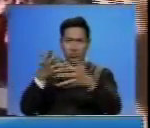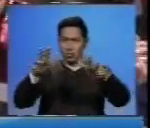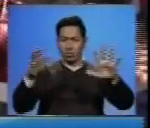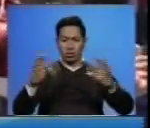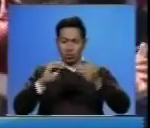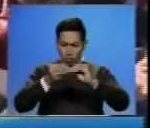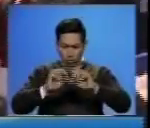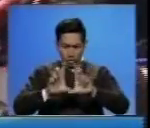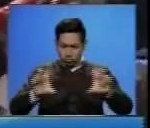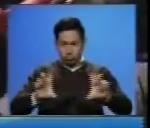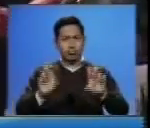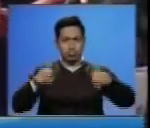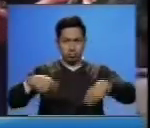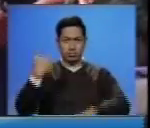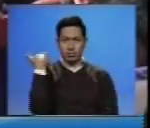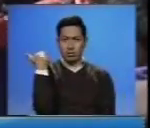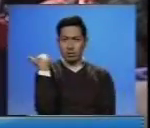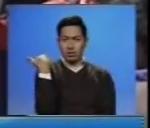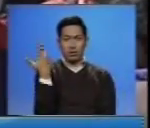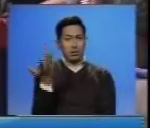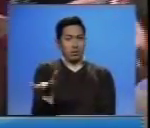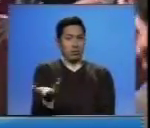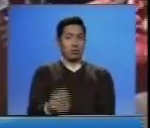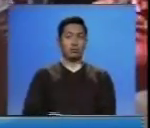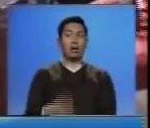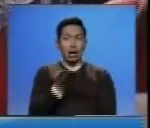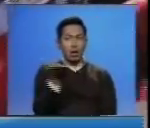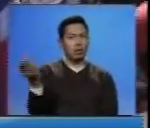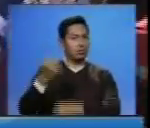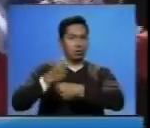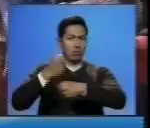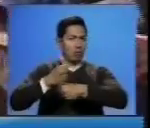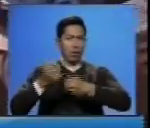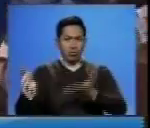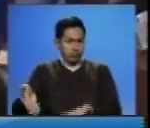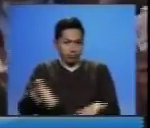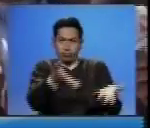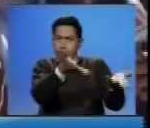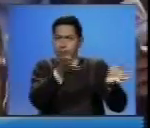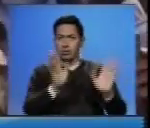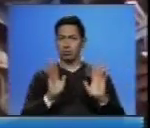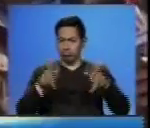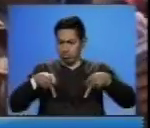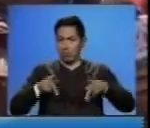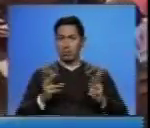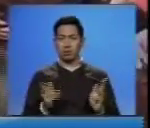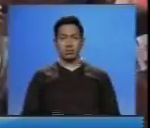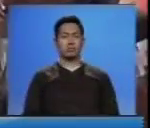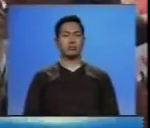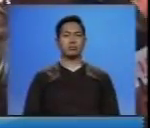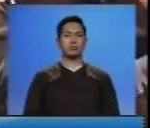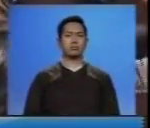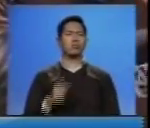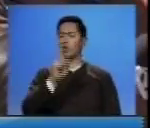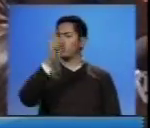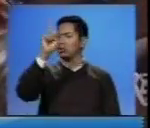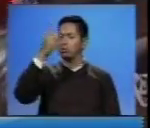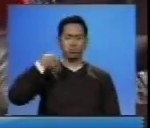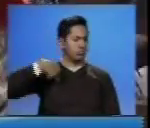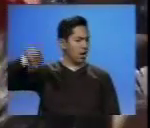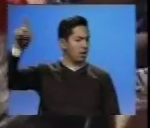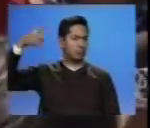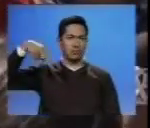dejó claro que los medios de comunicación privados sí pueden realizar su trabajo. Los demás medios